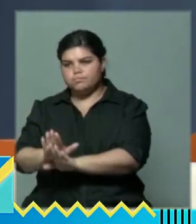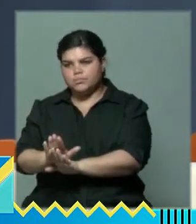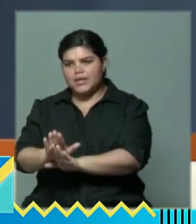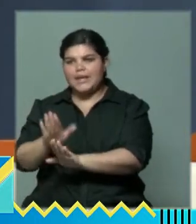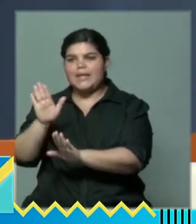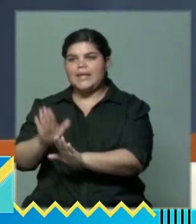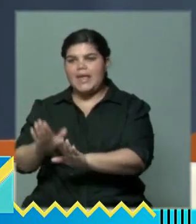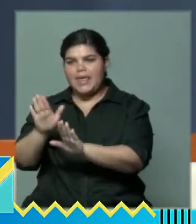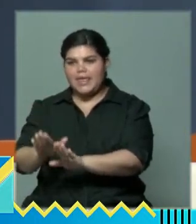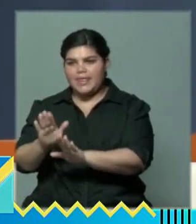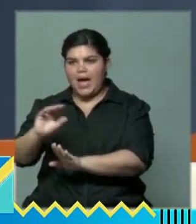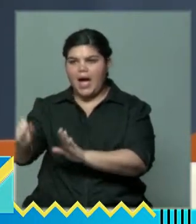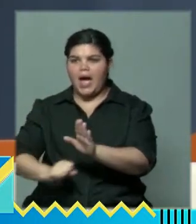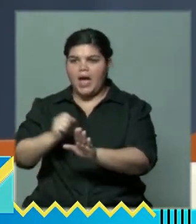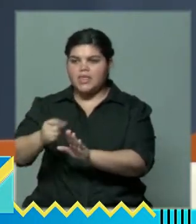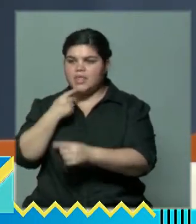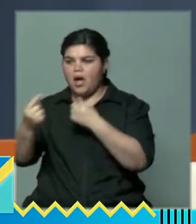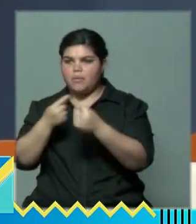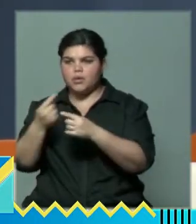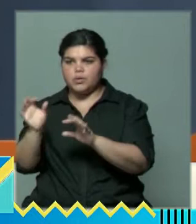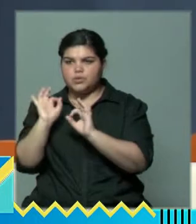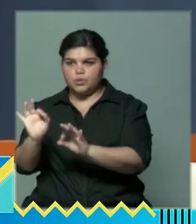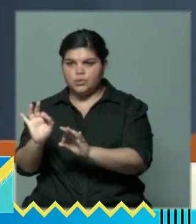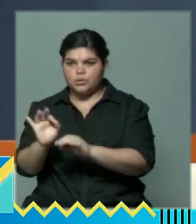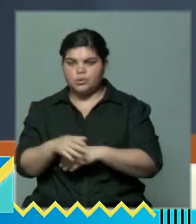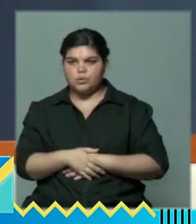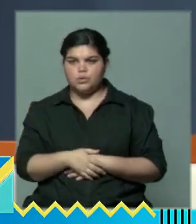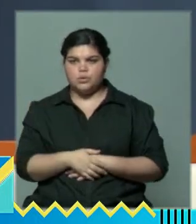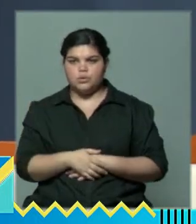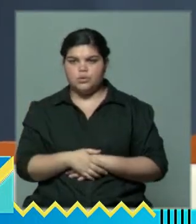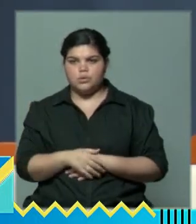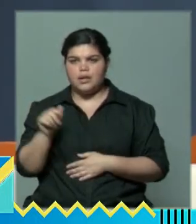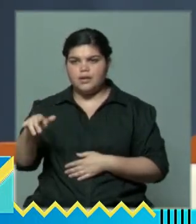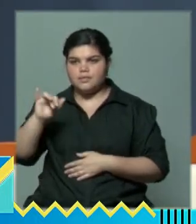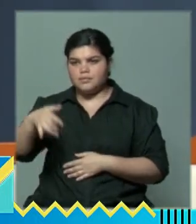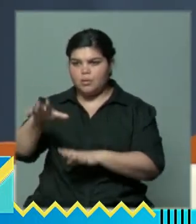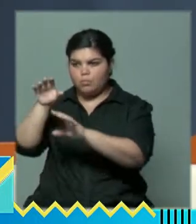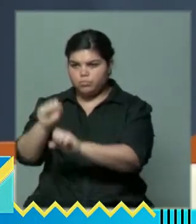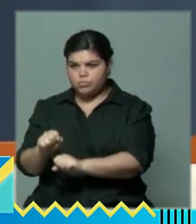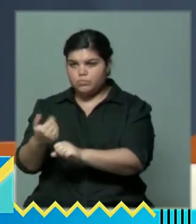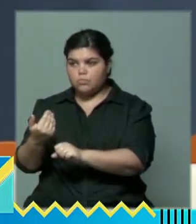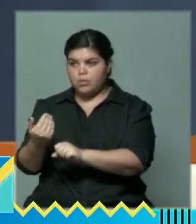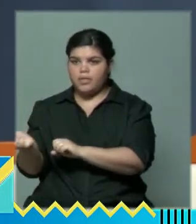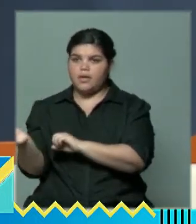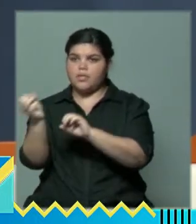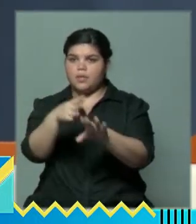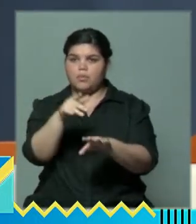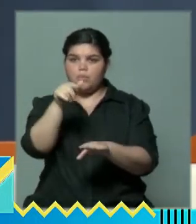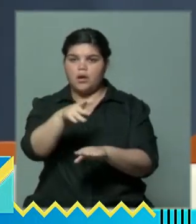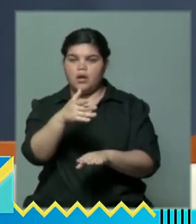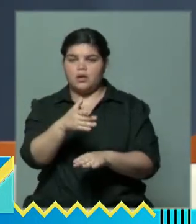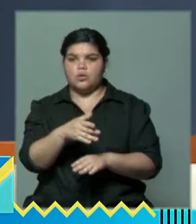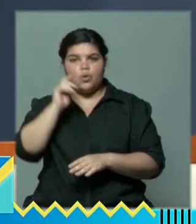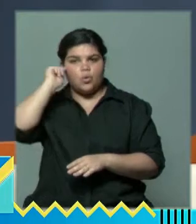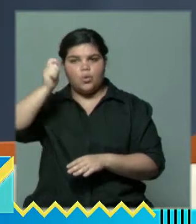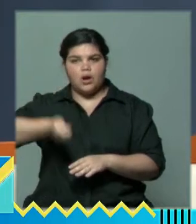un ciudadano. no aplica una sanción de arresto, tiene que demorar y poner inmediatamente a disposición del juzgado de falta, que lo puede hacer actualmente, ojo, hoy lo puede